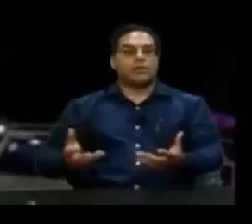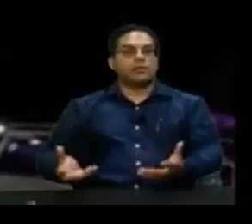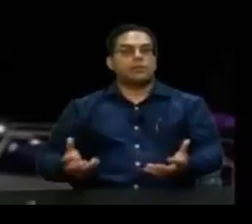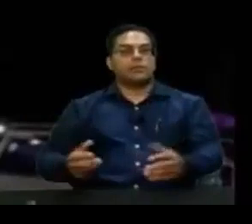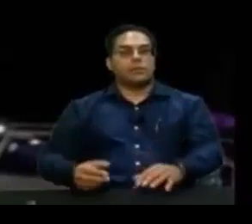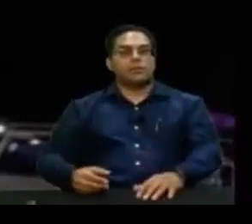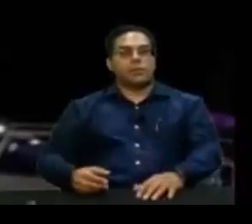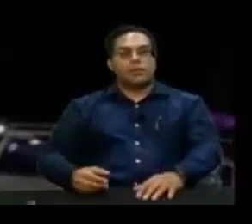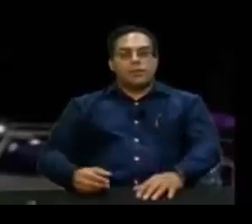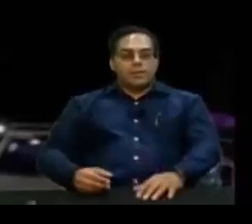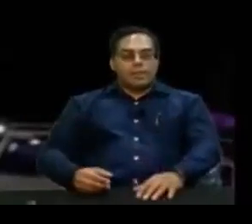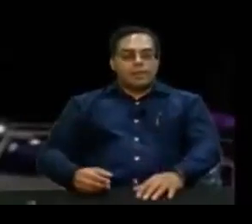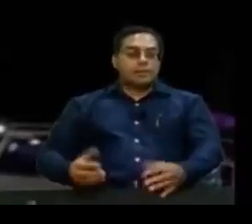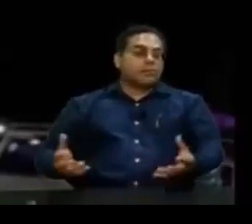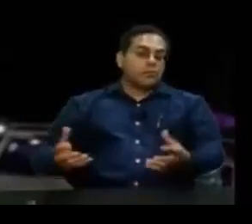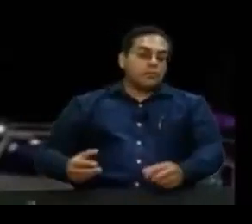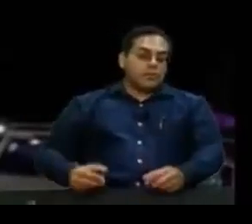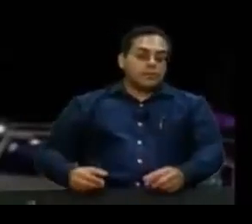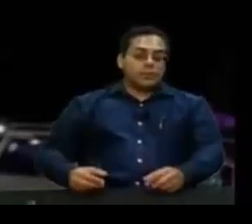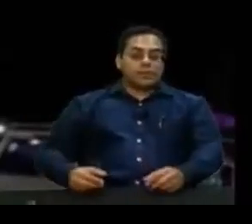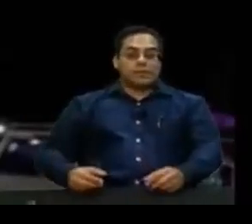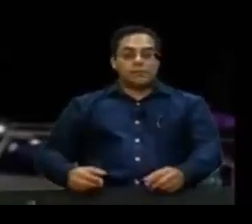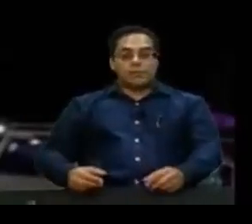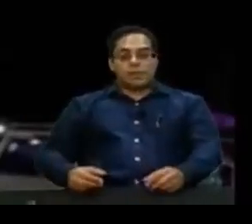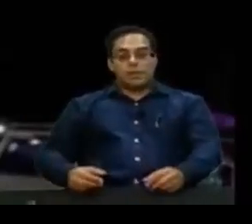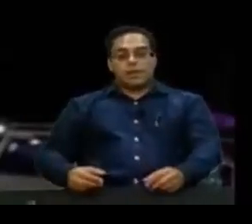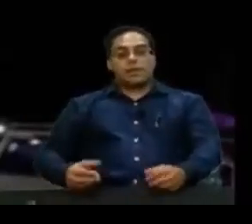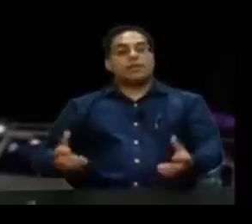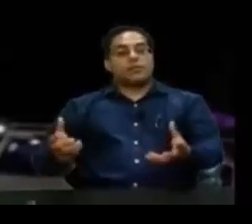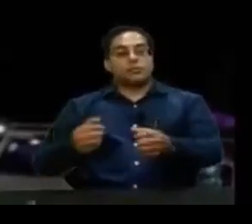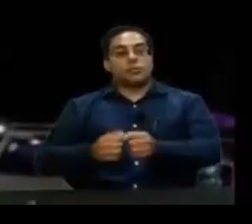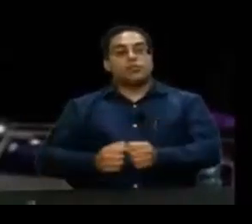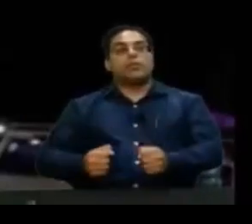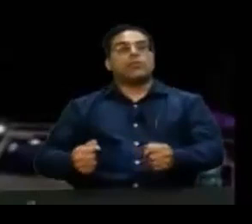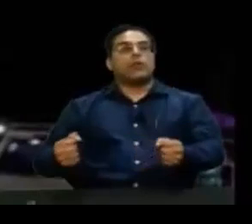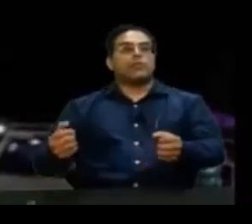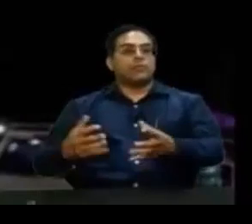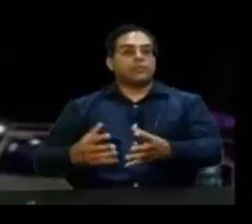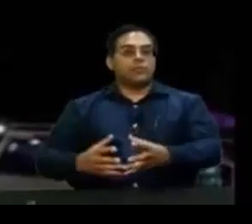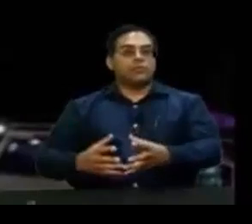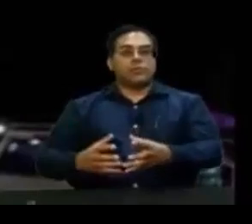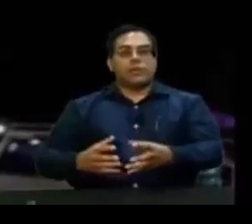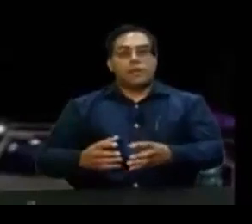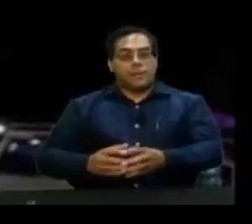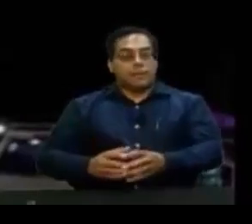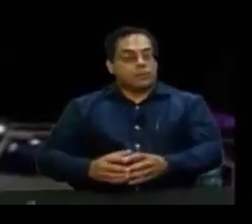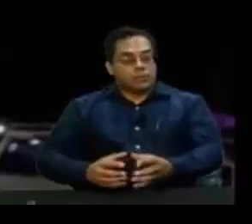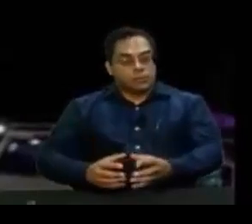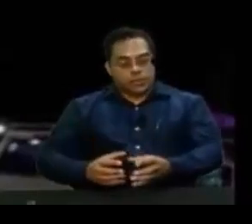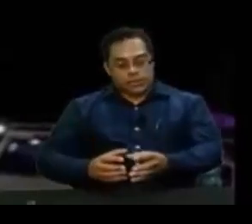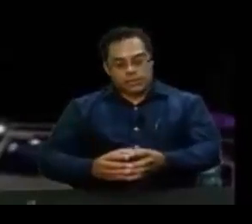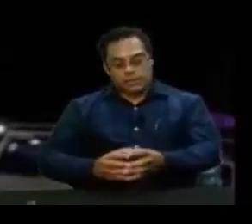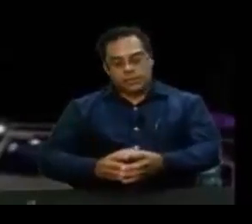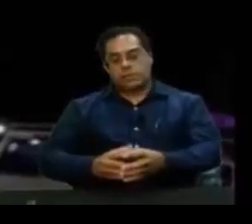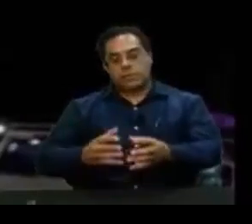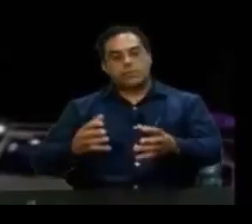cuerpo después de un trauma. Y esto está muy bien porque sabemos que hay vasoconstricción y hay muchas cosas. Pero resulta